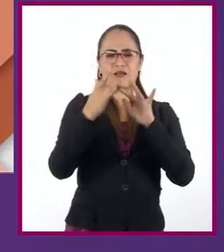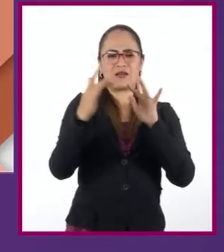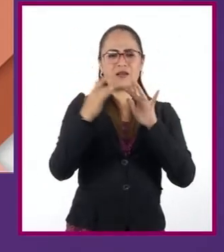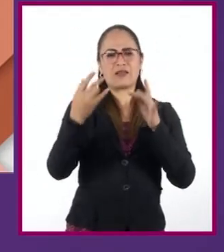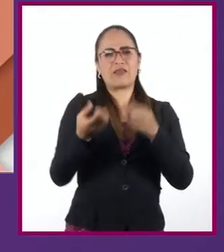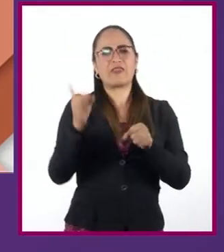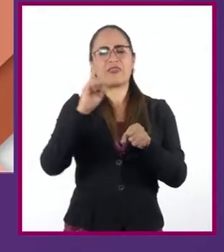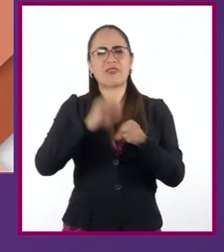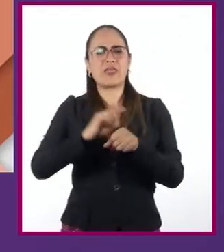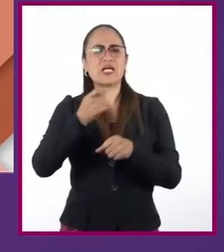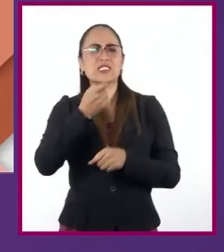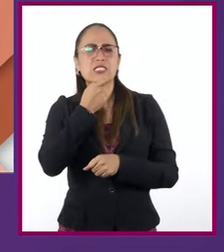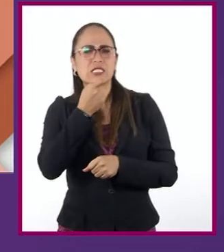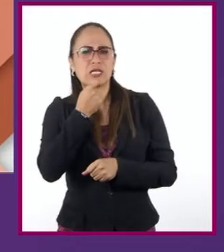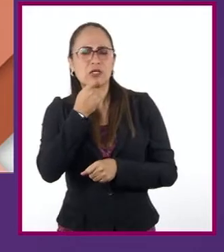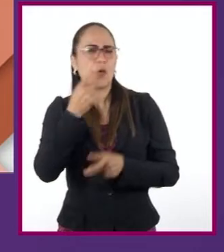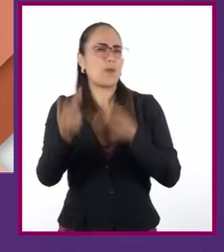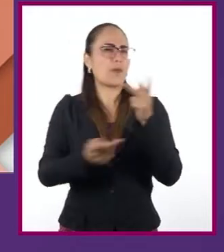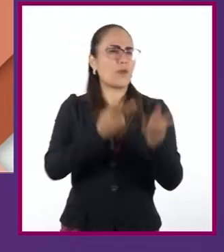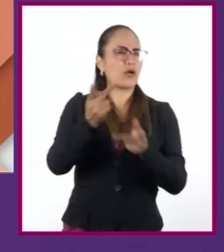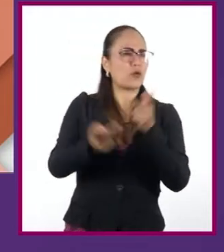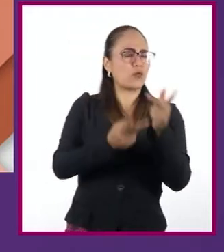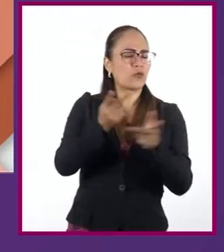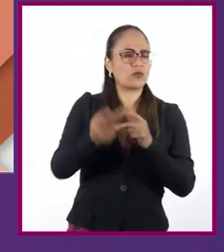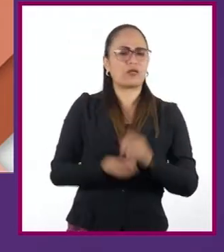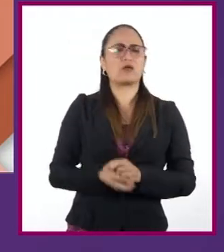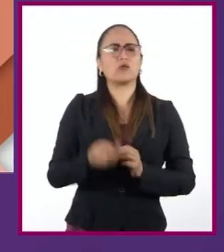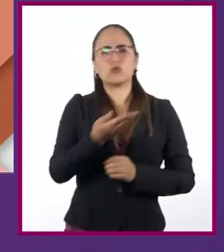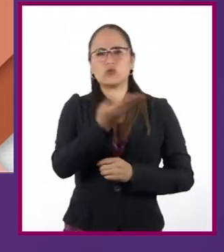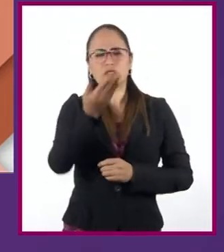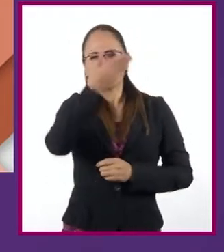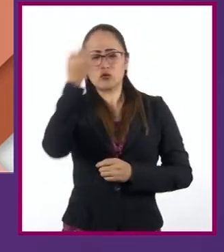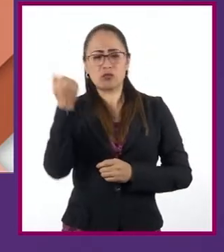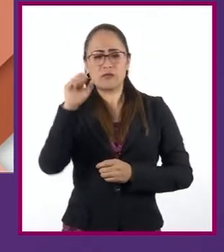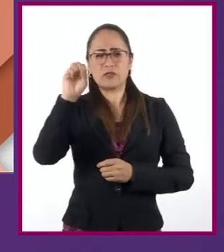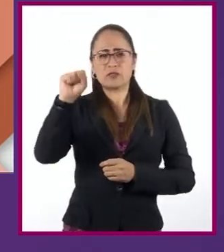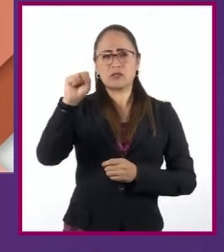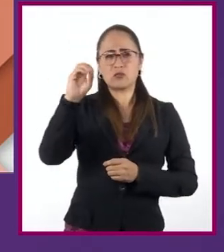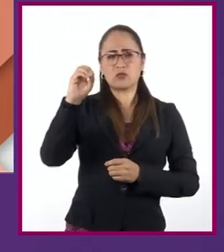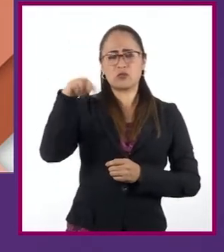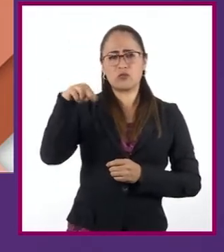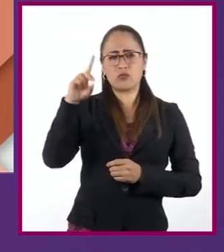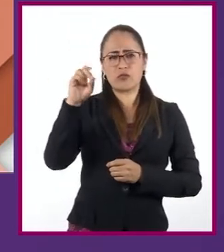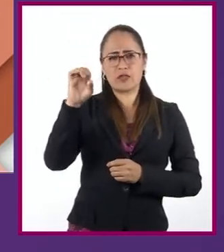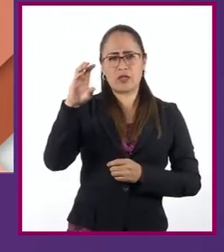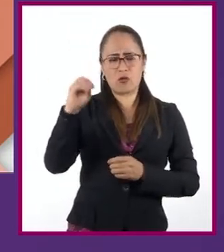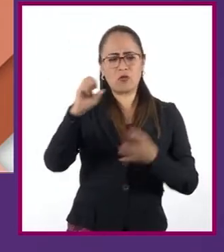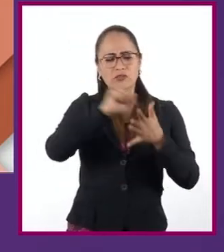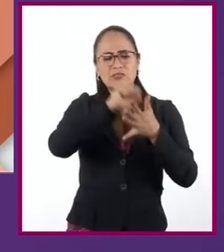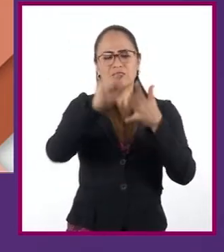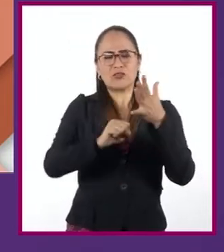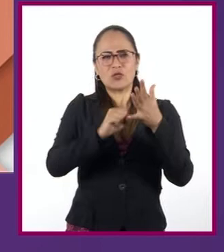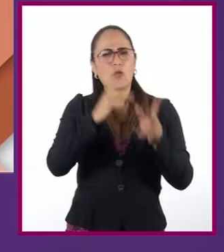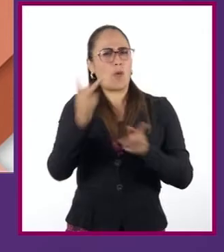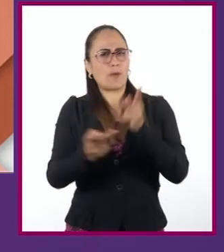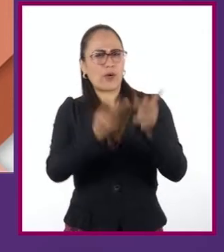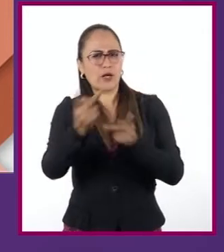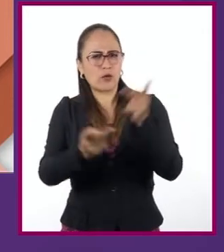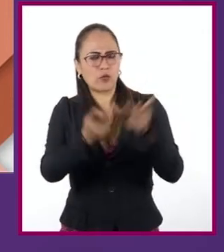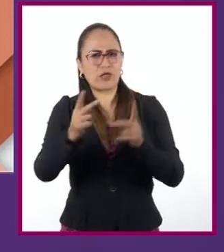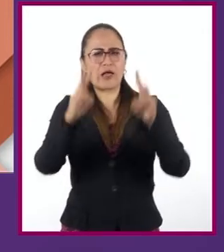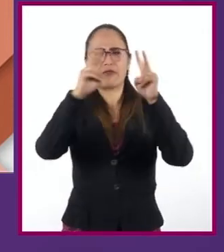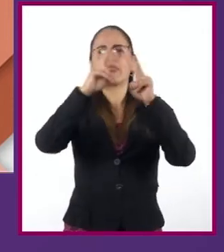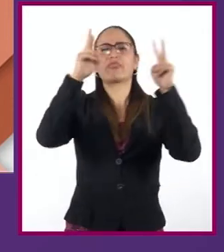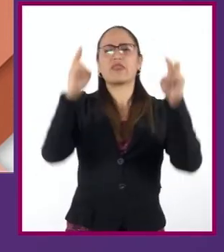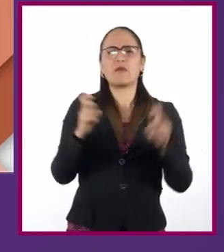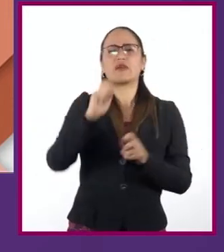Día del Niño. Para quienes no lo sepan, sondeo es sinónimo de encuesta, por lo que el título se puede entender